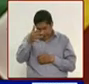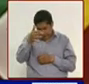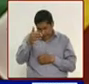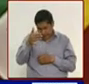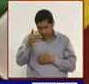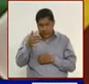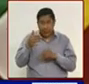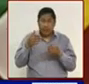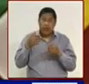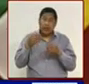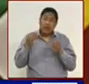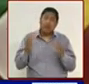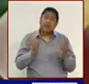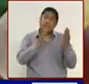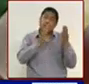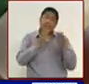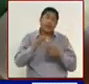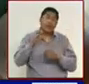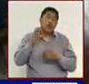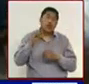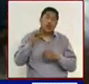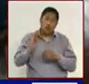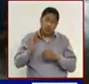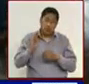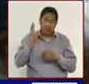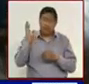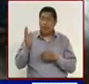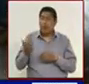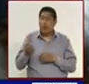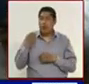el pliego de la central obrera.